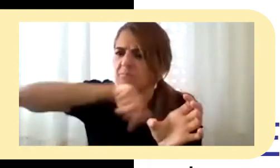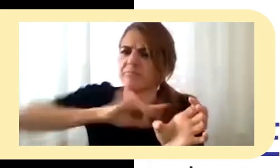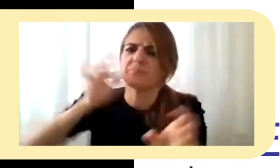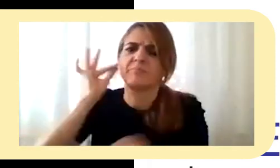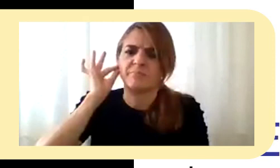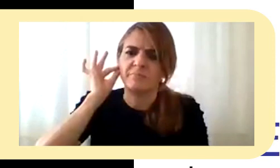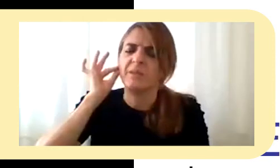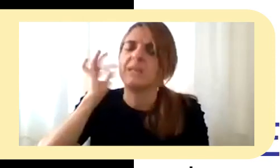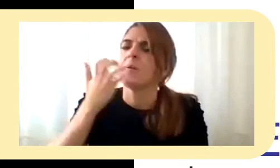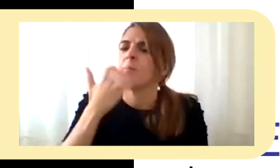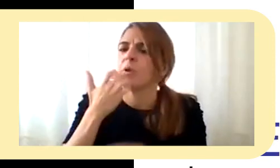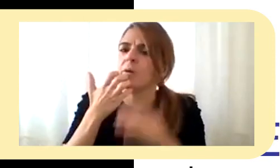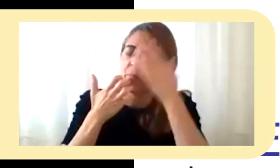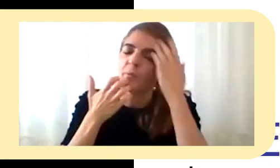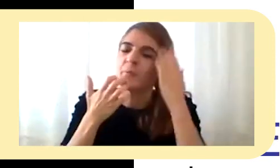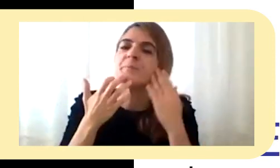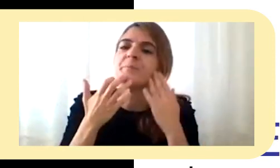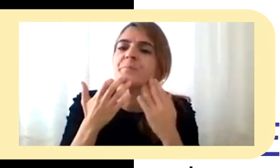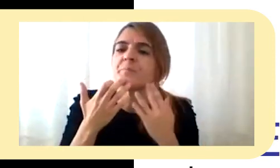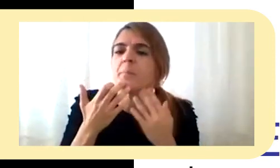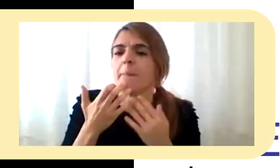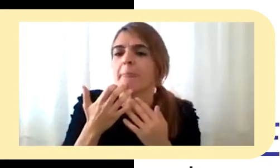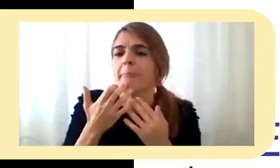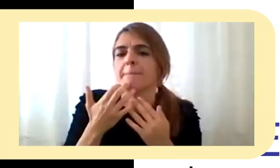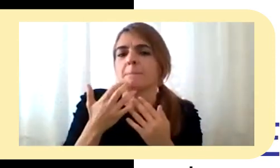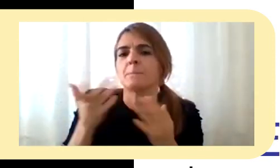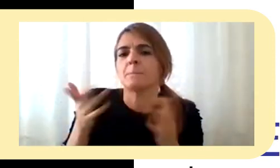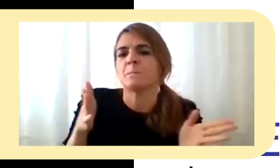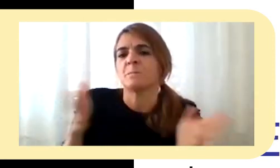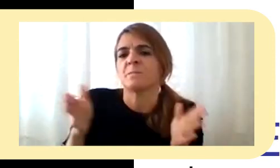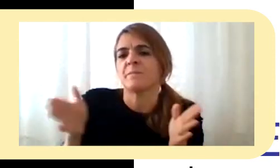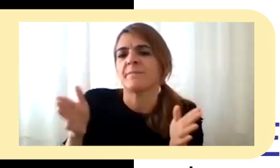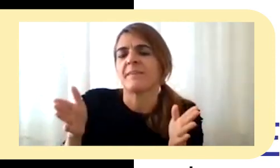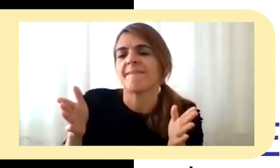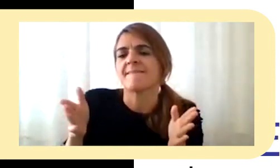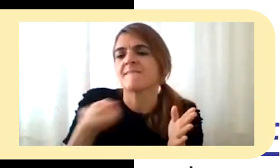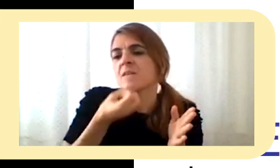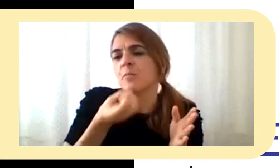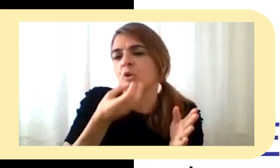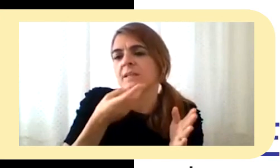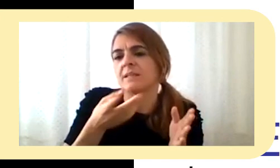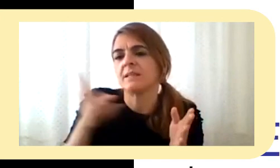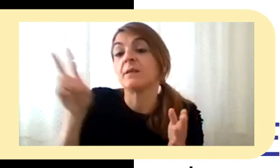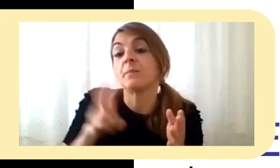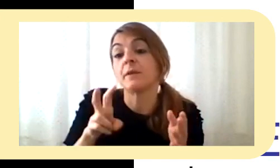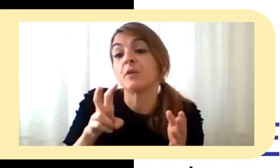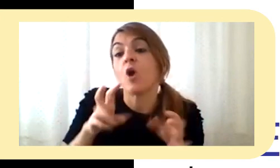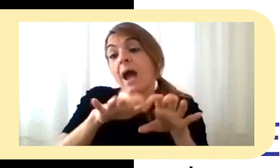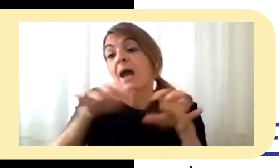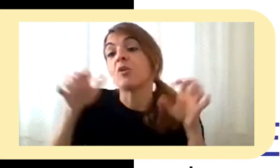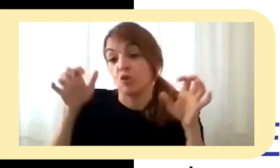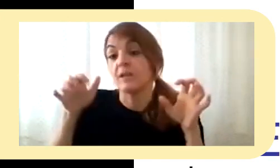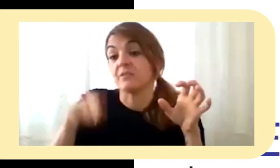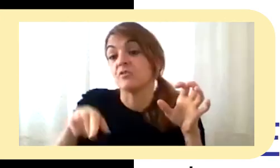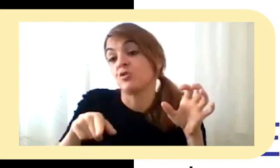pero en aquel tiempo estaba Teresa del Río, fue la ponente de la ley y vino al Congreso de Mujeres, Salud y Trabajo del 96 y